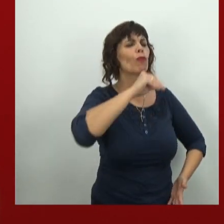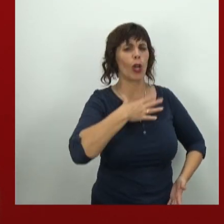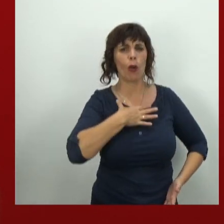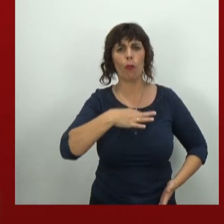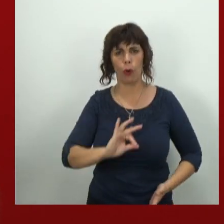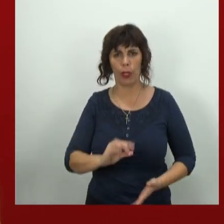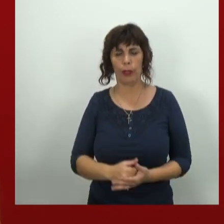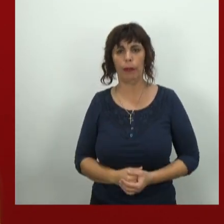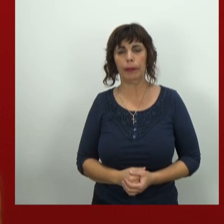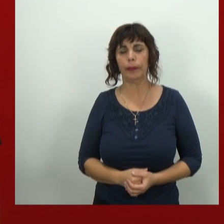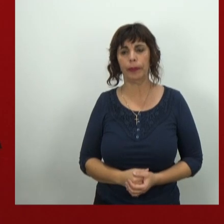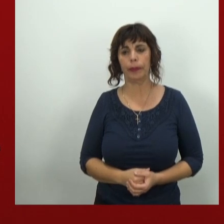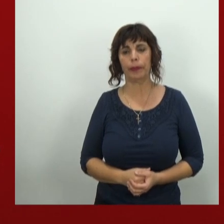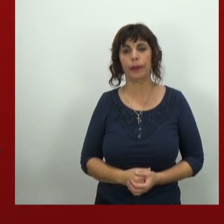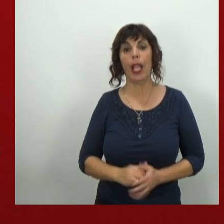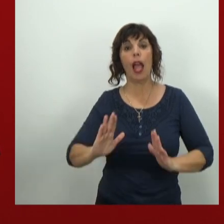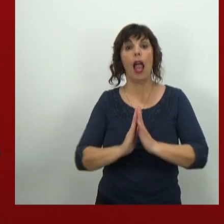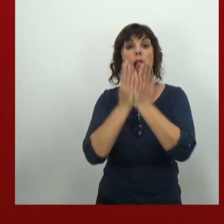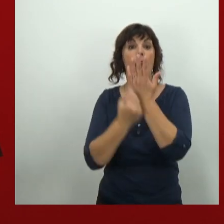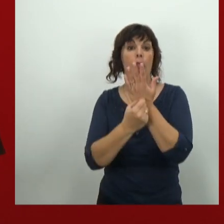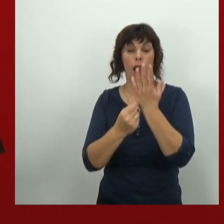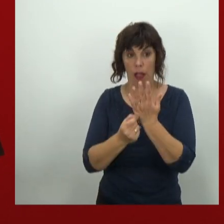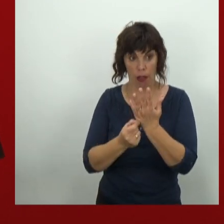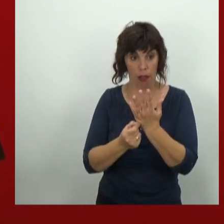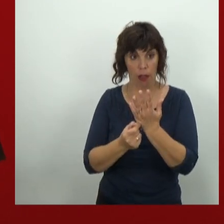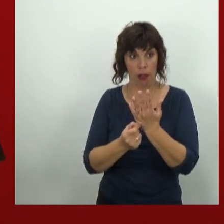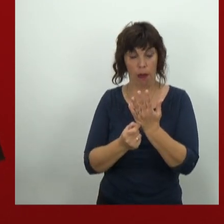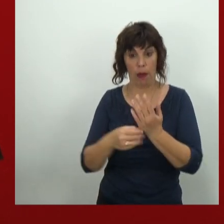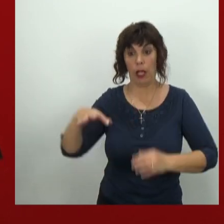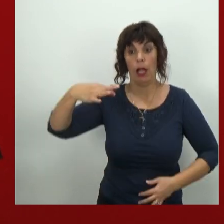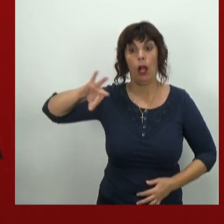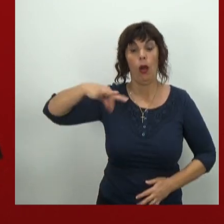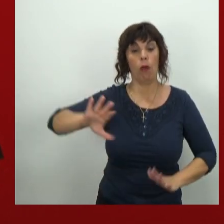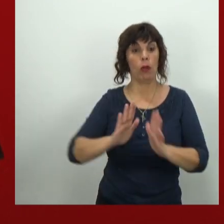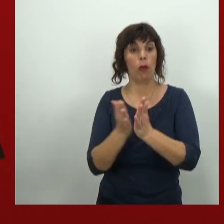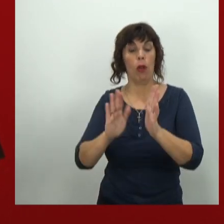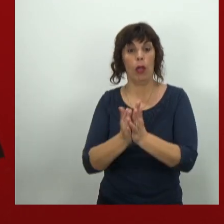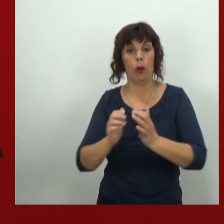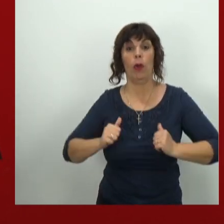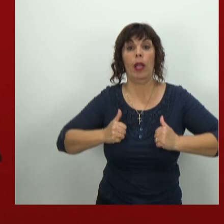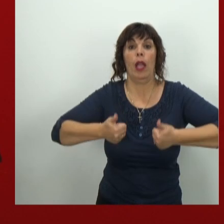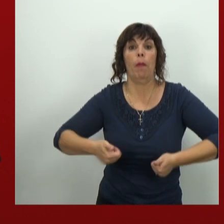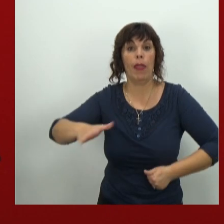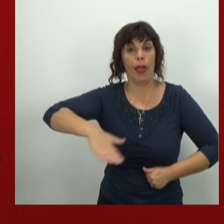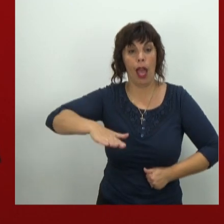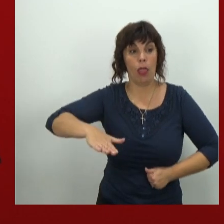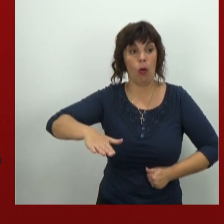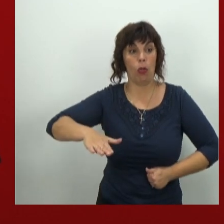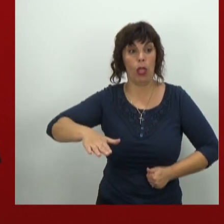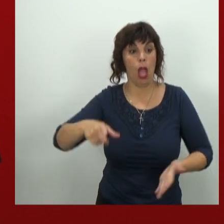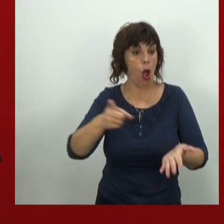el único libro que no se empieza a leer en las primeras hojas. Porque las primeras